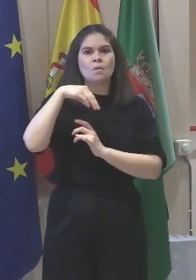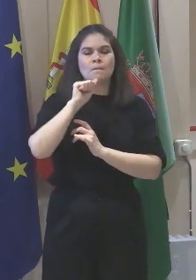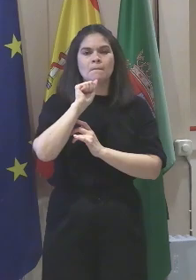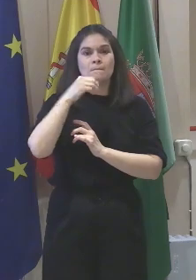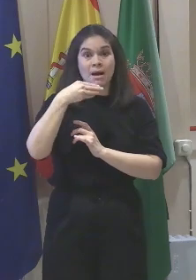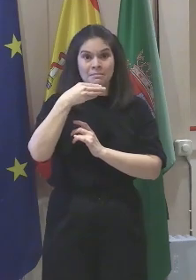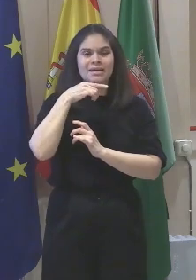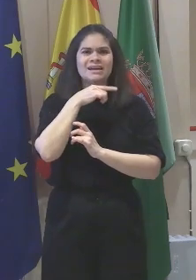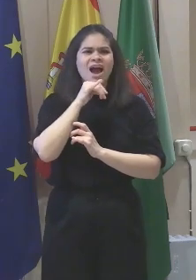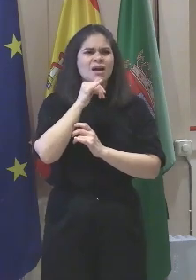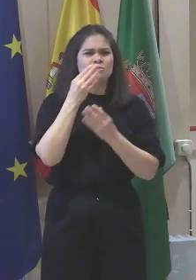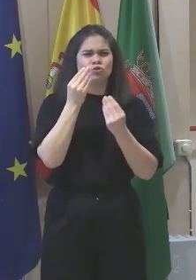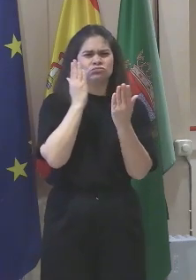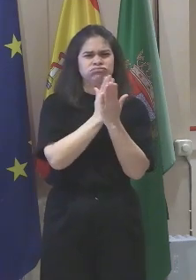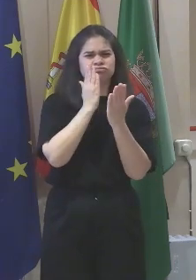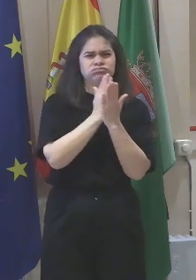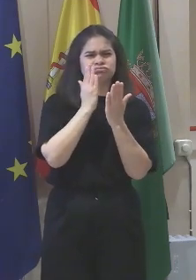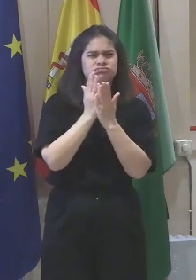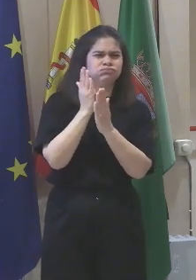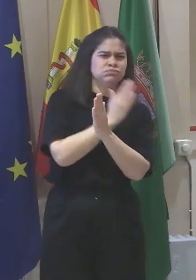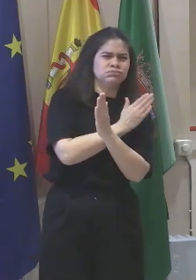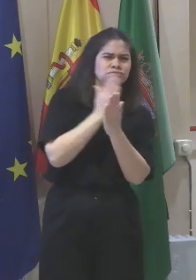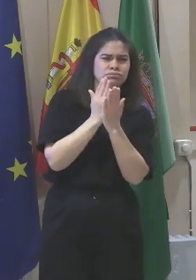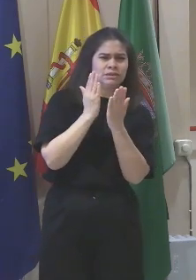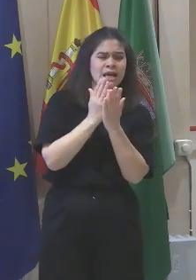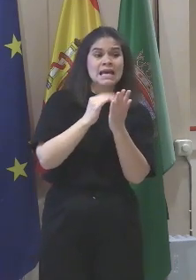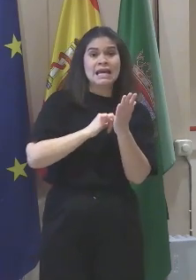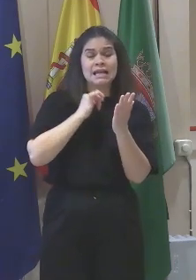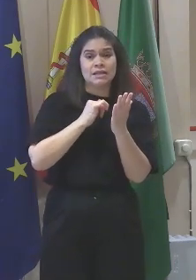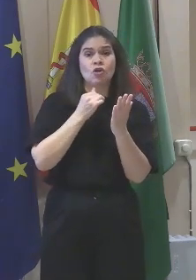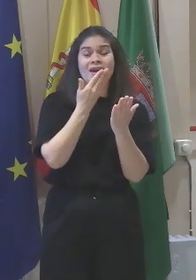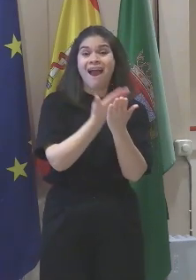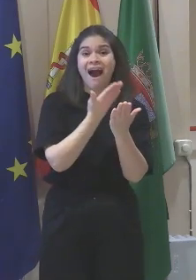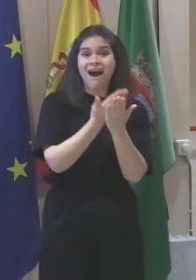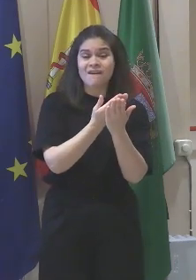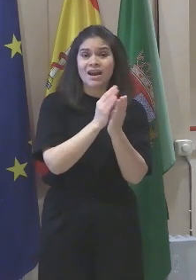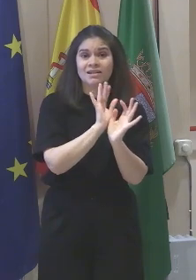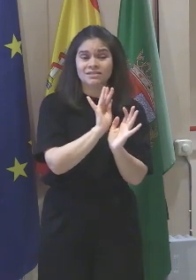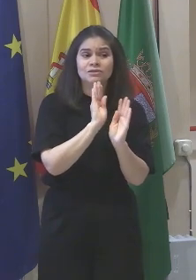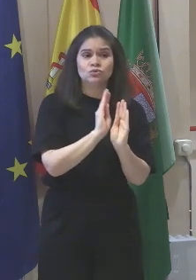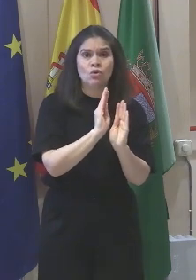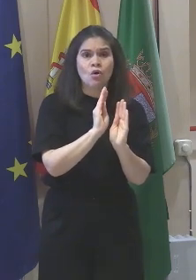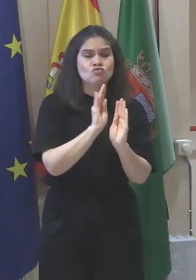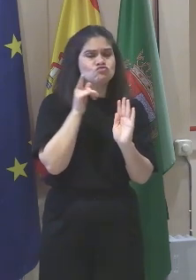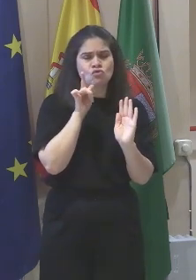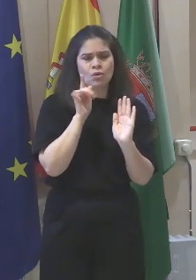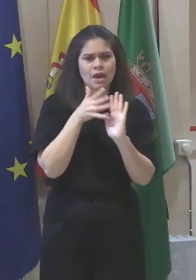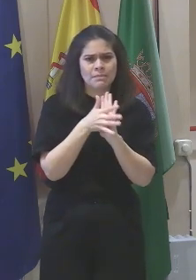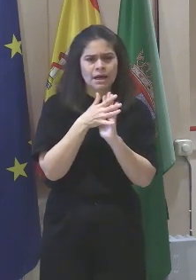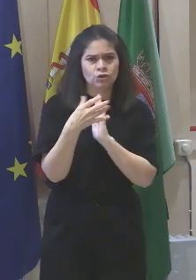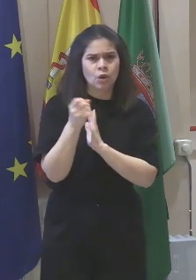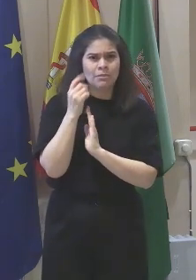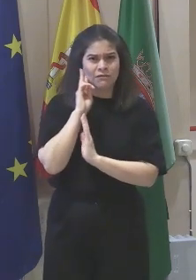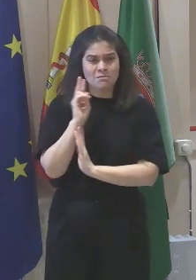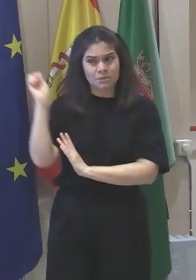una cantidad de estudios clínicos detrás, lógicamente antes de llegar, que avalan sus... No vamos a entrar en todos, pero podemos ver que esto es una